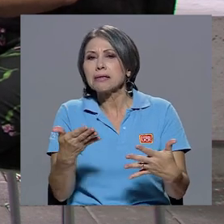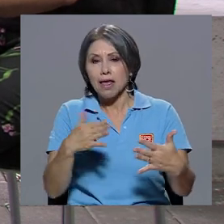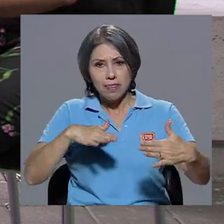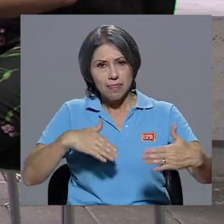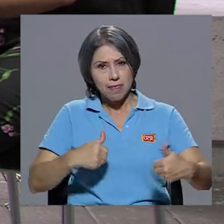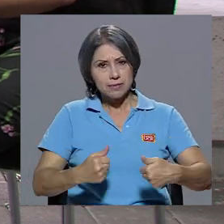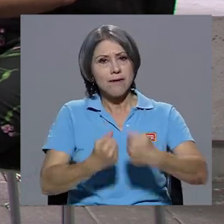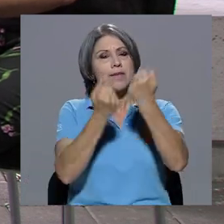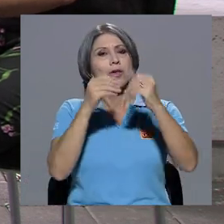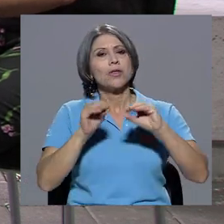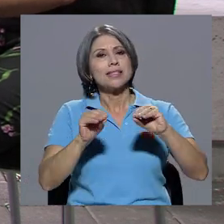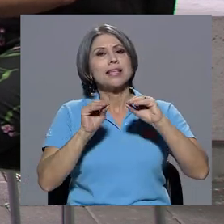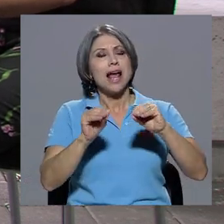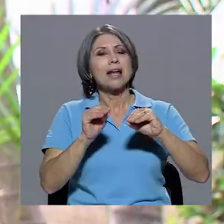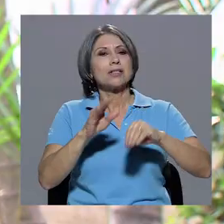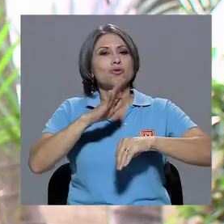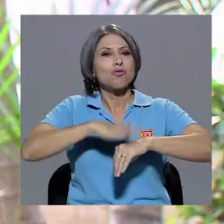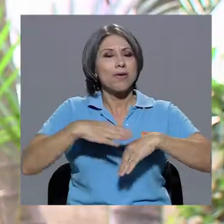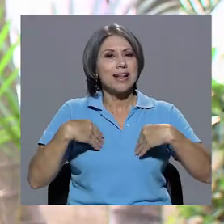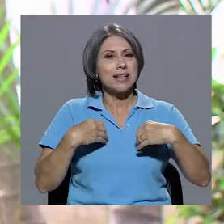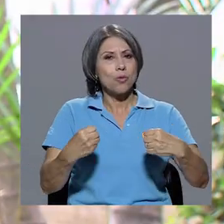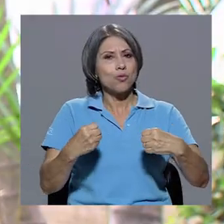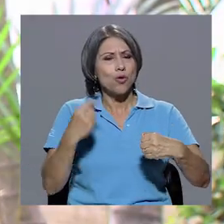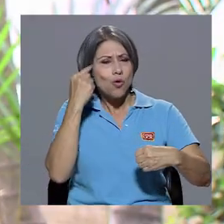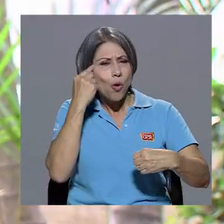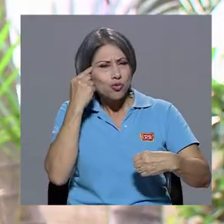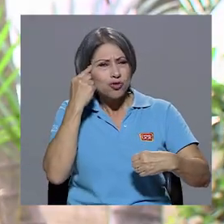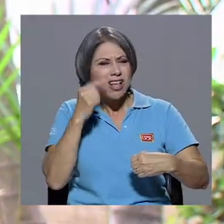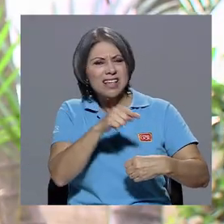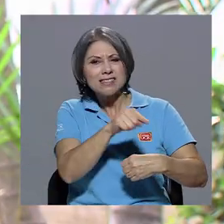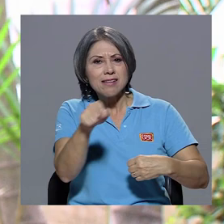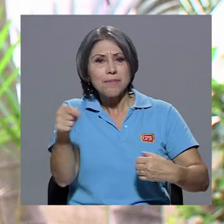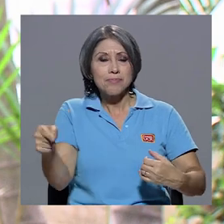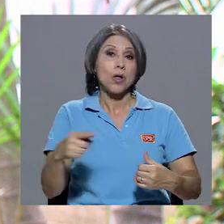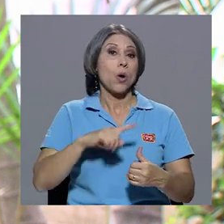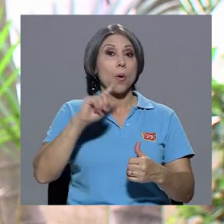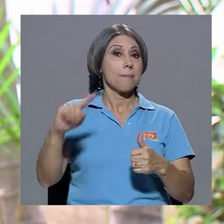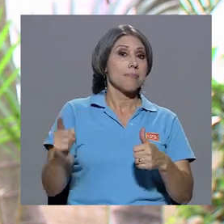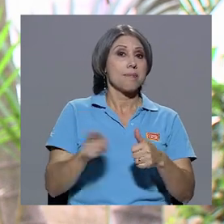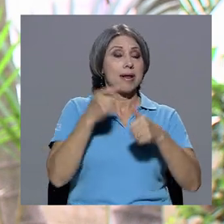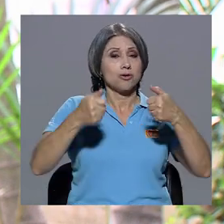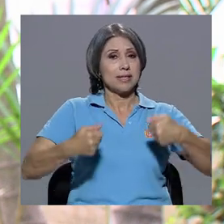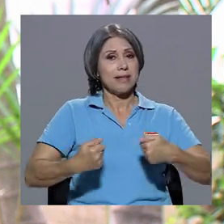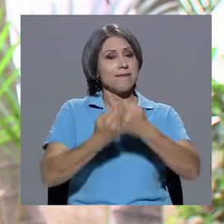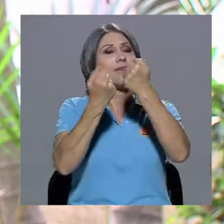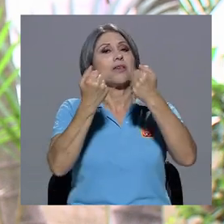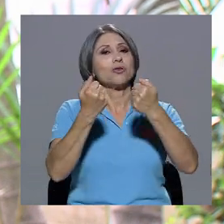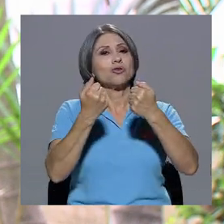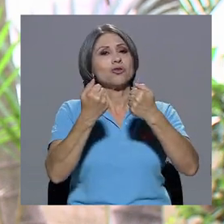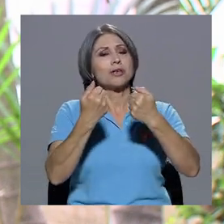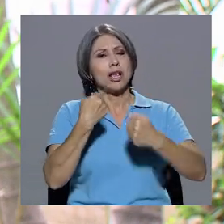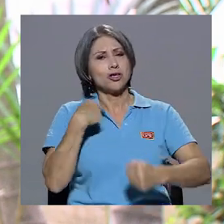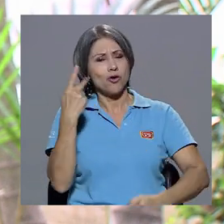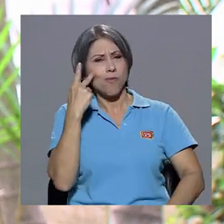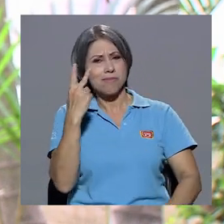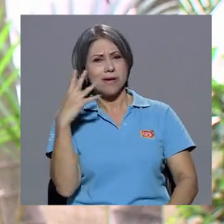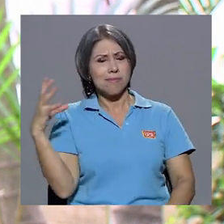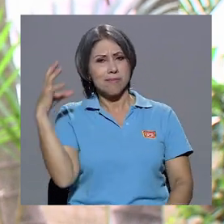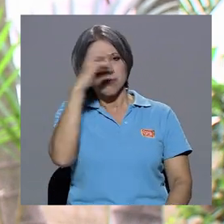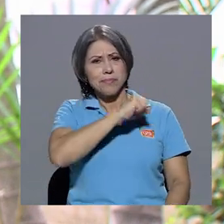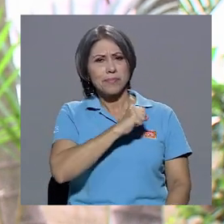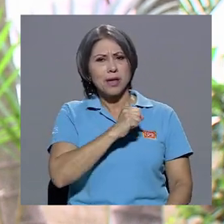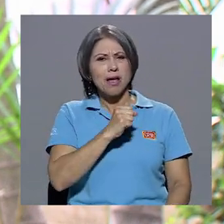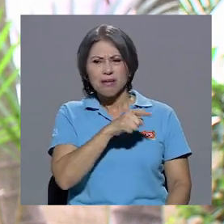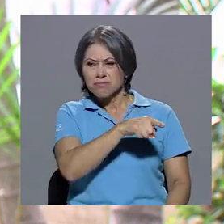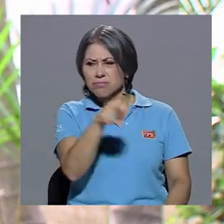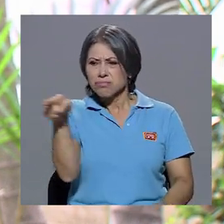de enseñarles a hablar sobre la salud? Hacer conciencia, perdón, sobre su salud. Uno de los primeros desafíos que yo visualicé era que